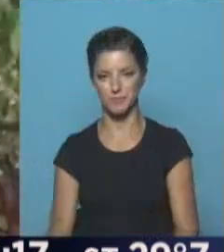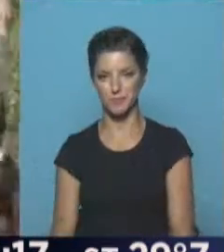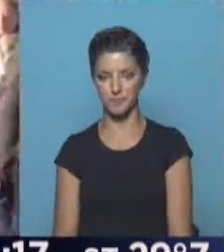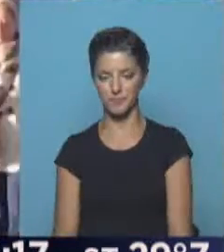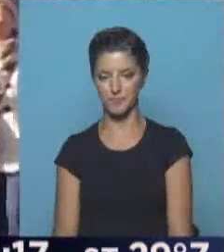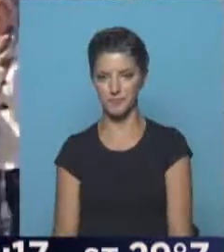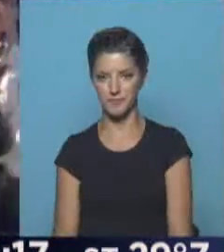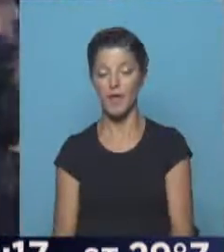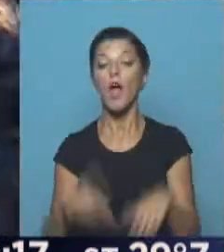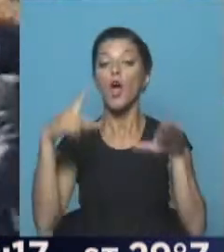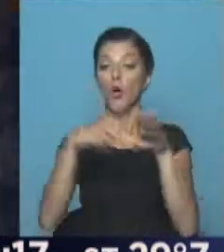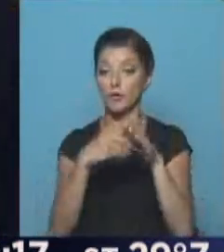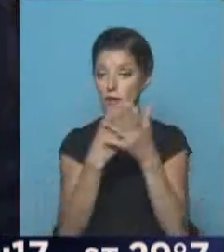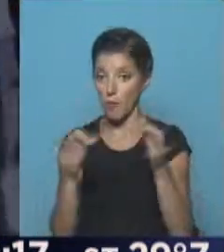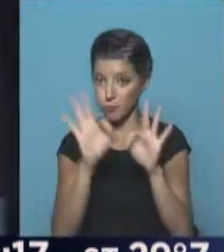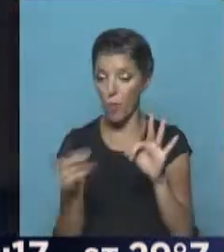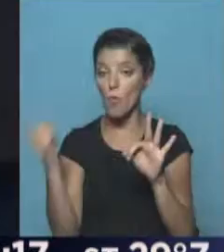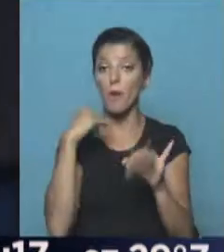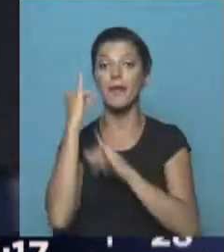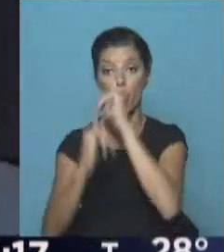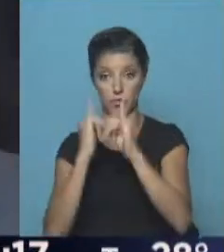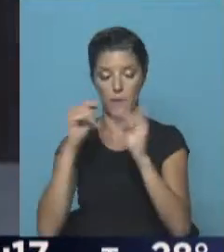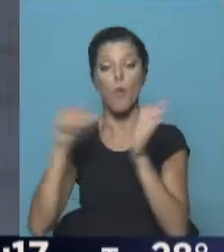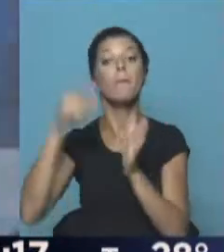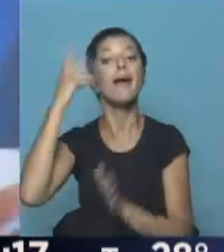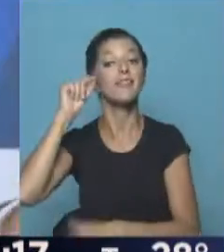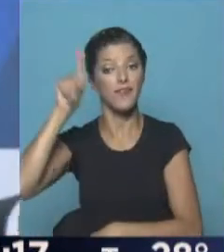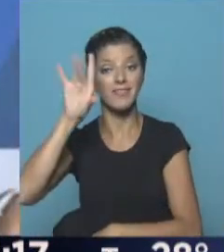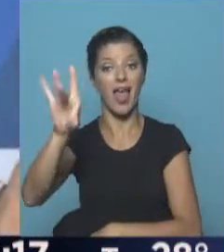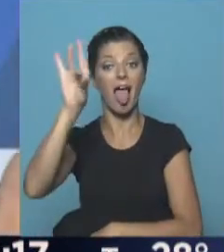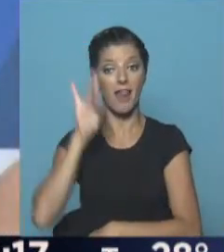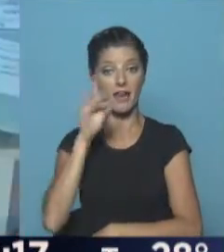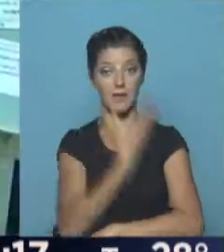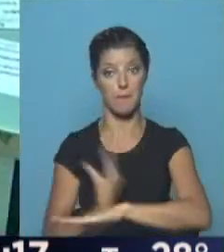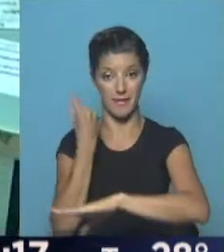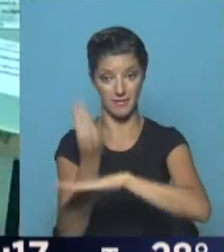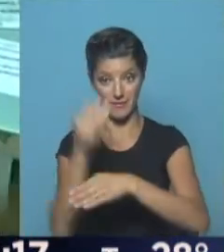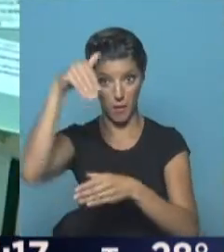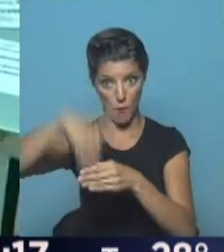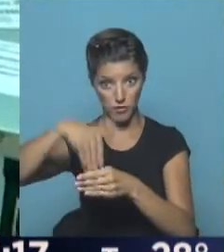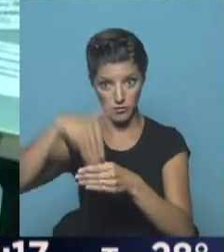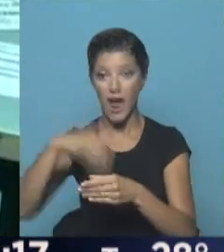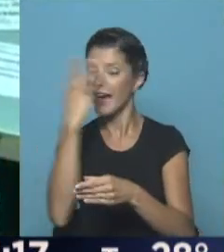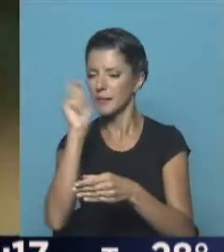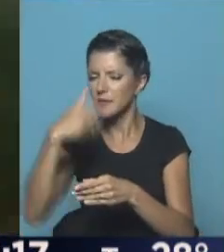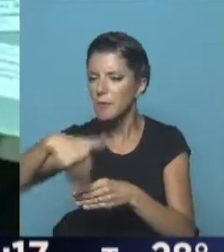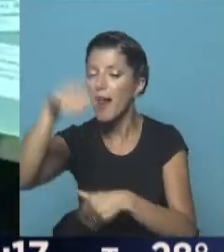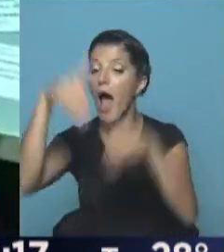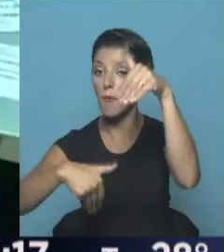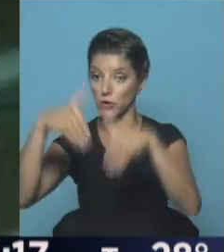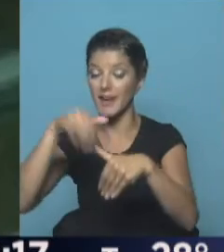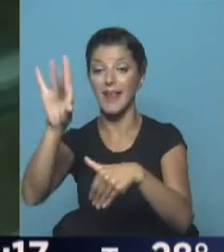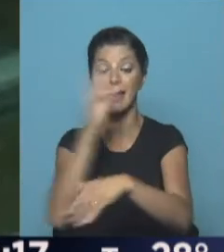regresemos francia elige presidente a menos de tres meses de las elecciones presidenciales que